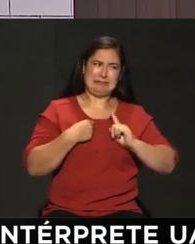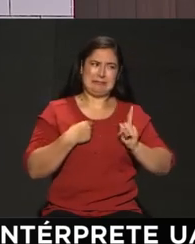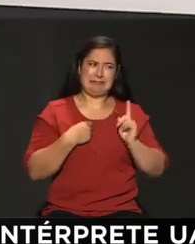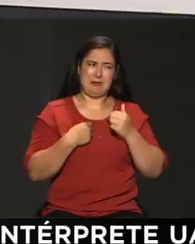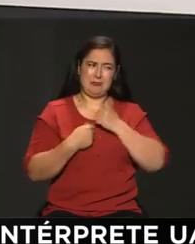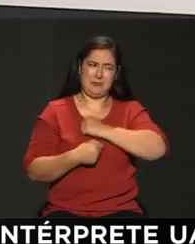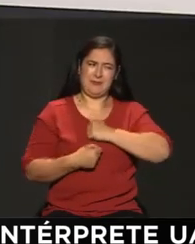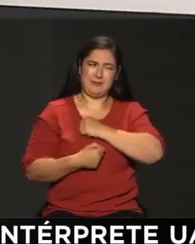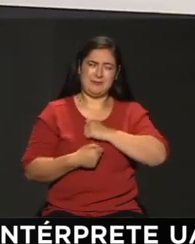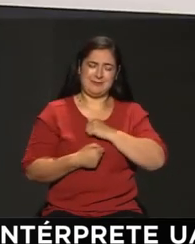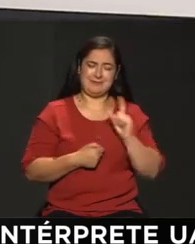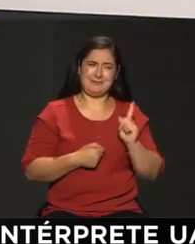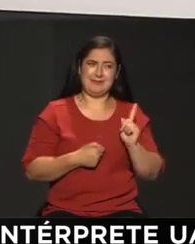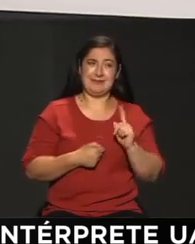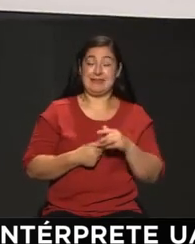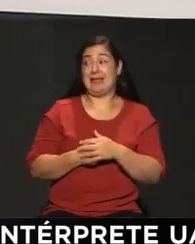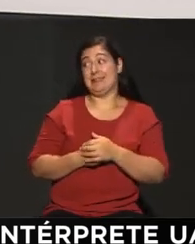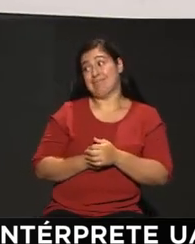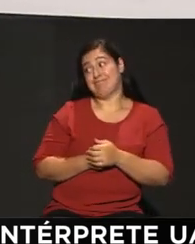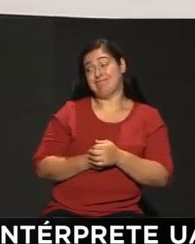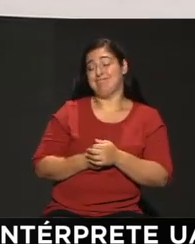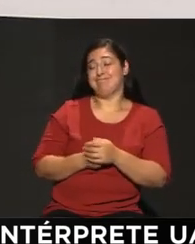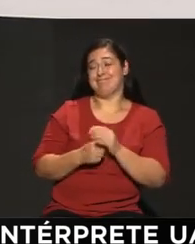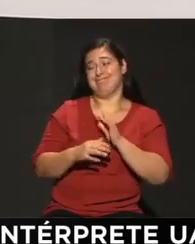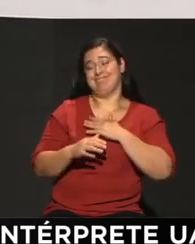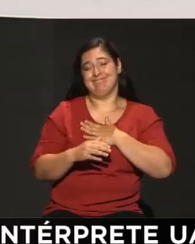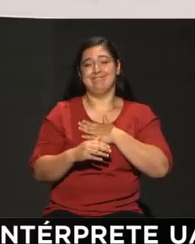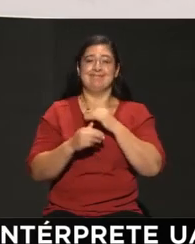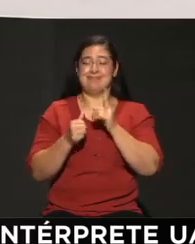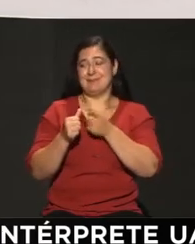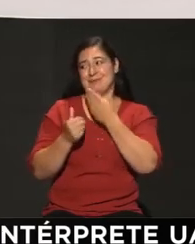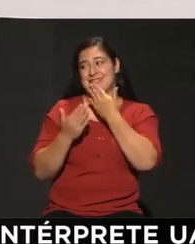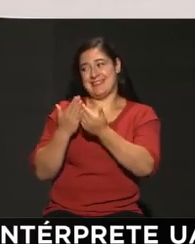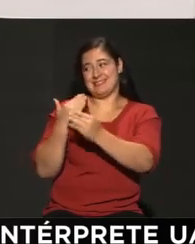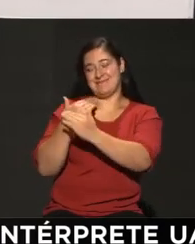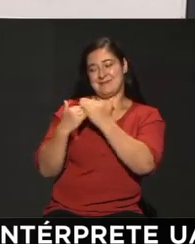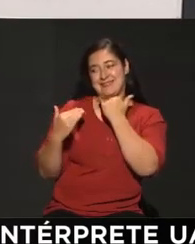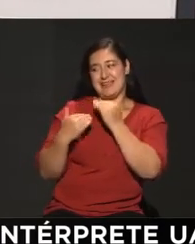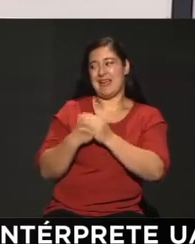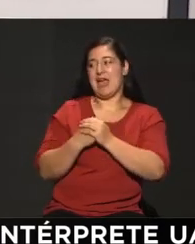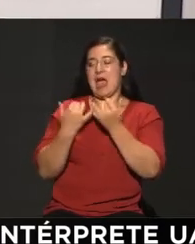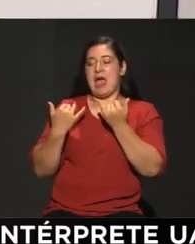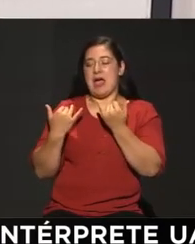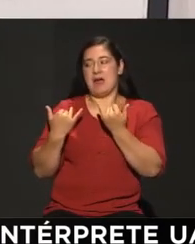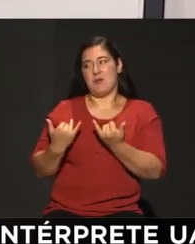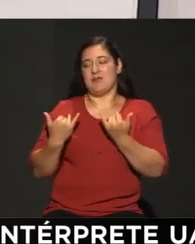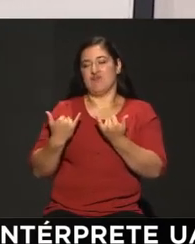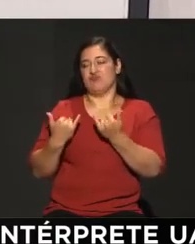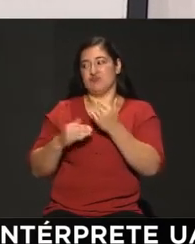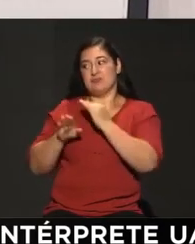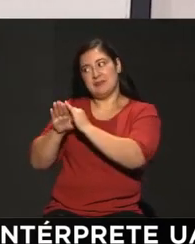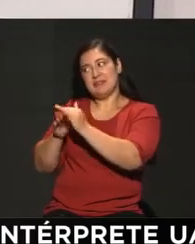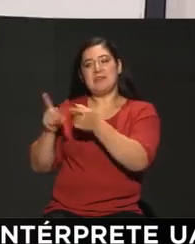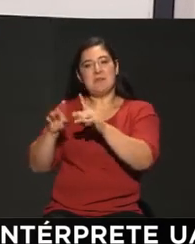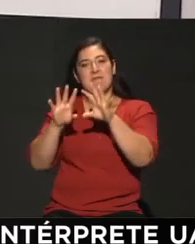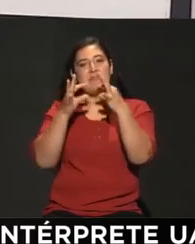hoy. Pao, en primer lugar, pues te agradezco nuevamente por la invitación. Quiero invitar también tanto a ti